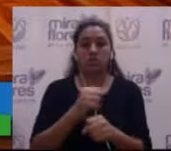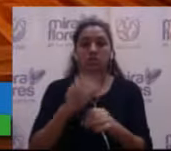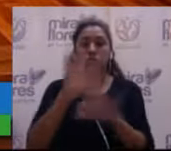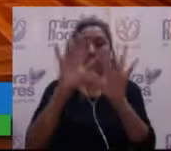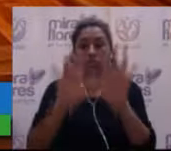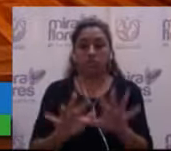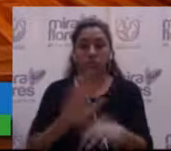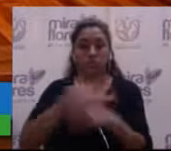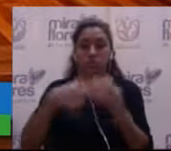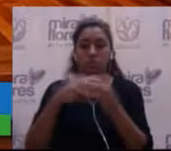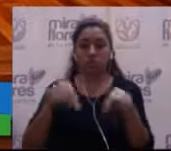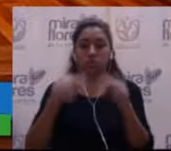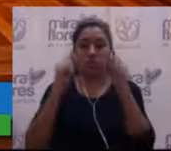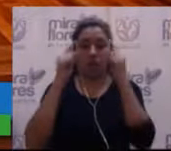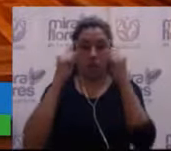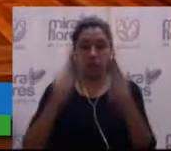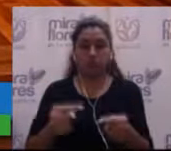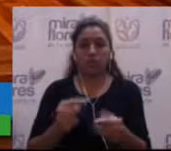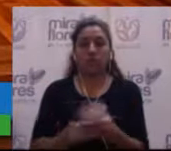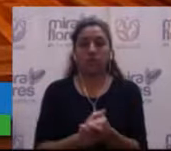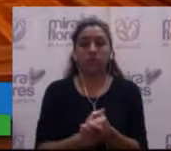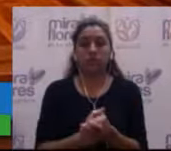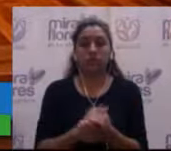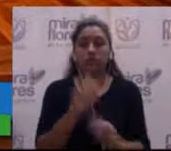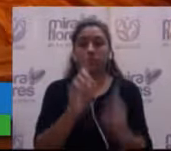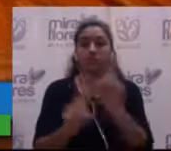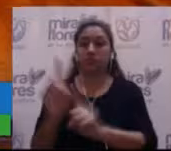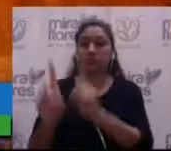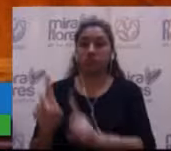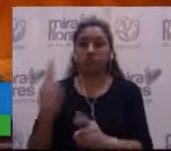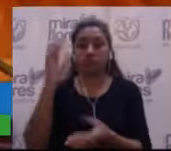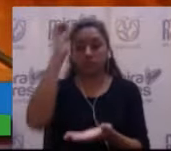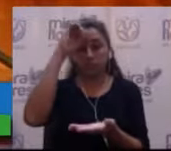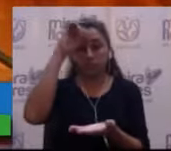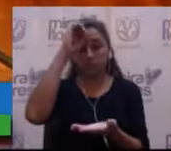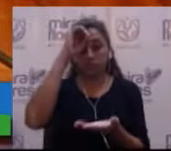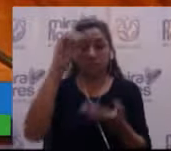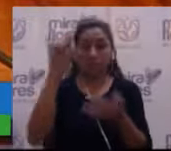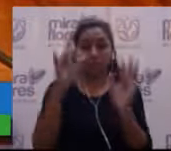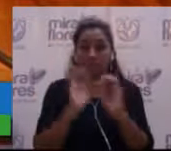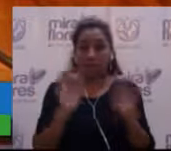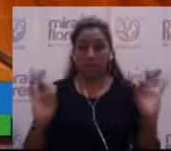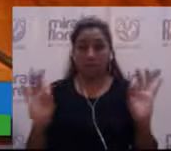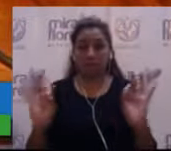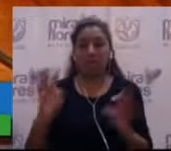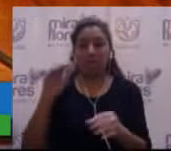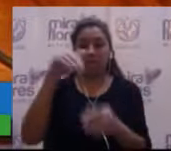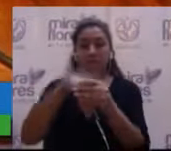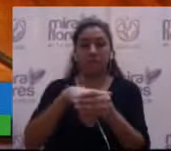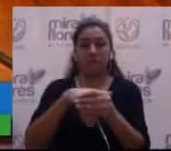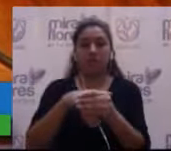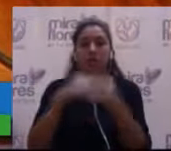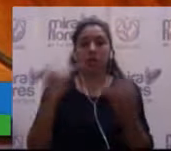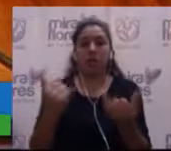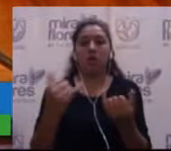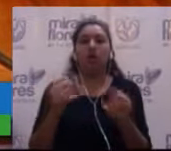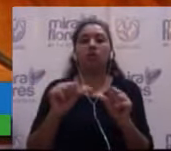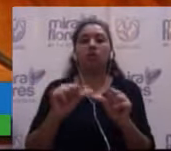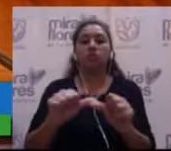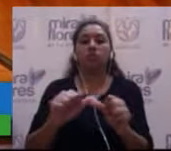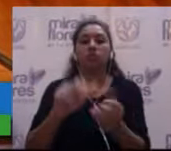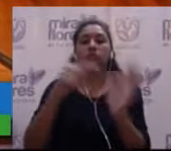consideraciones expuestas en el presente acuerdo. Al debate. No teniendo debate, procederemos al voto. Aquellos miembros del Consejo que estén a favor, si no